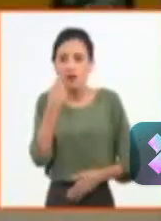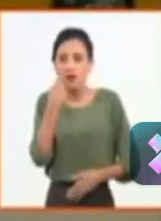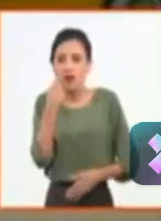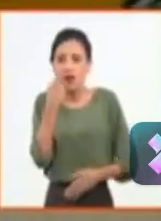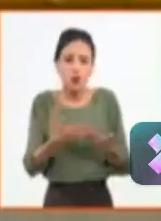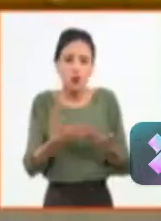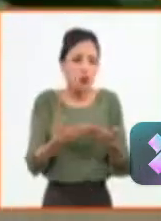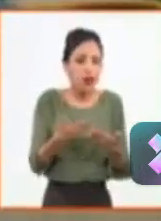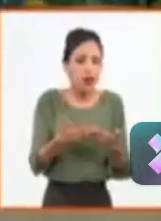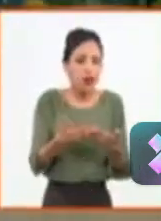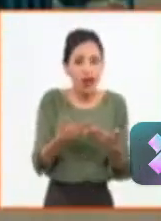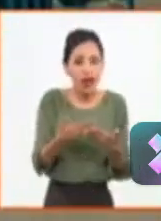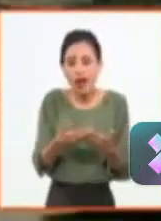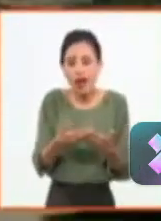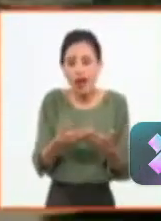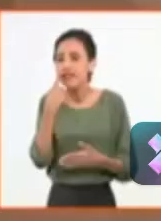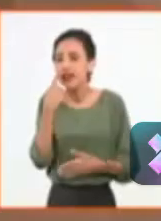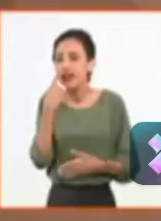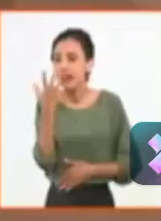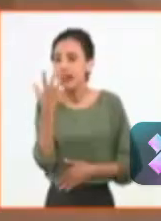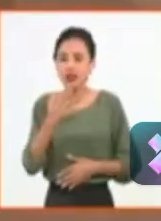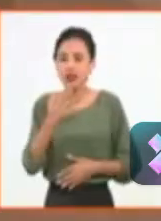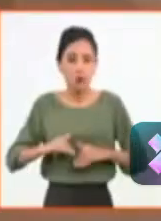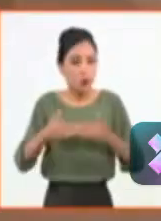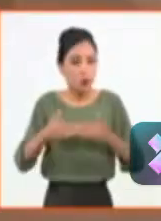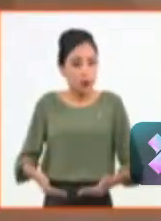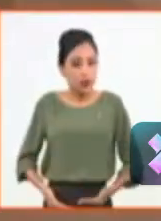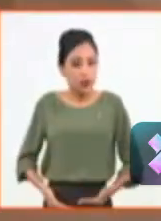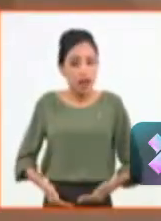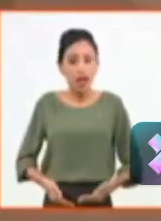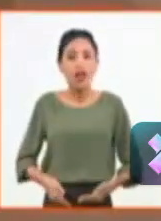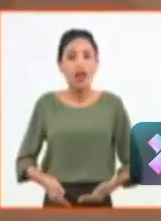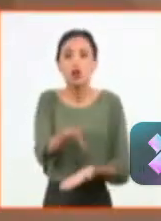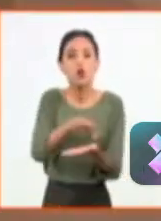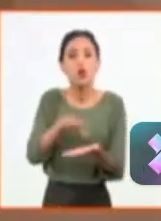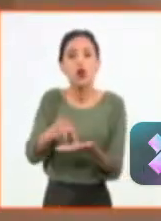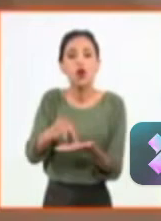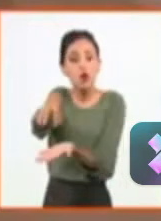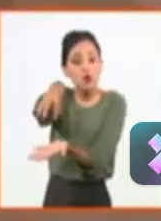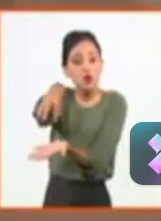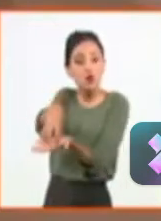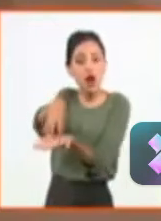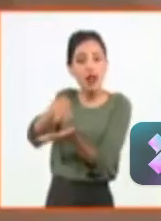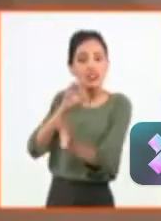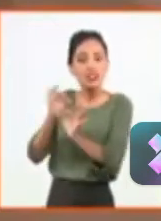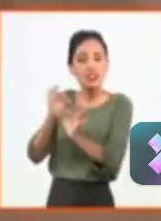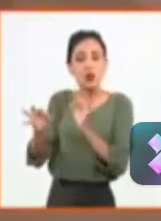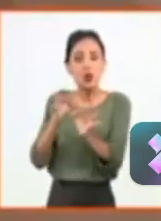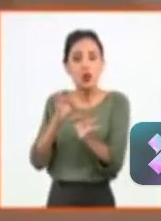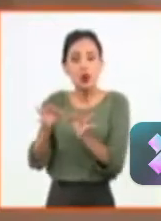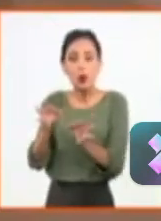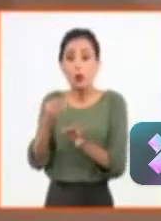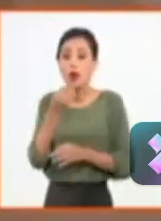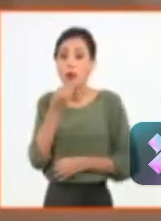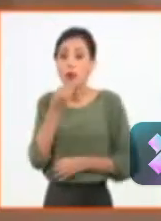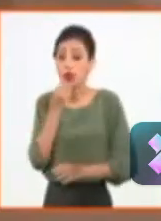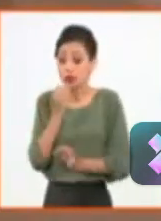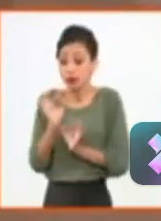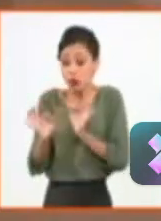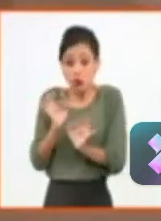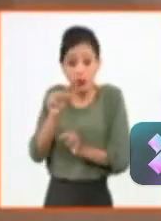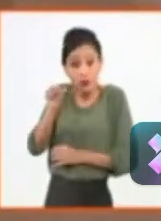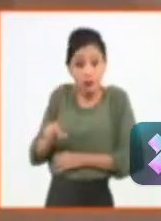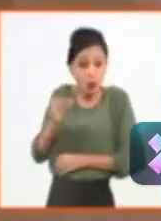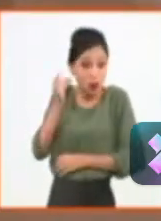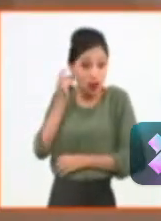para ponerlas en lugar seguro y para ponerlas en lugar donde la vigilancia fuera mucho